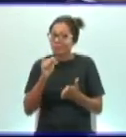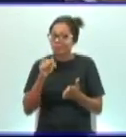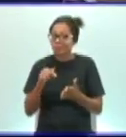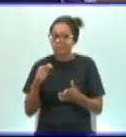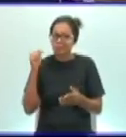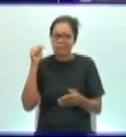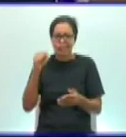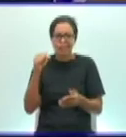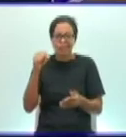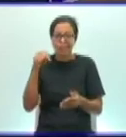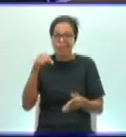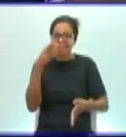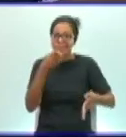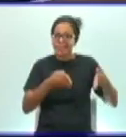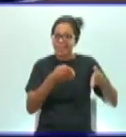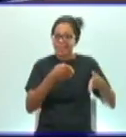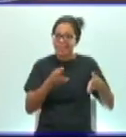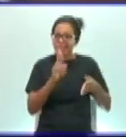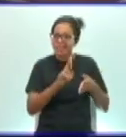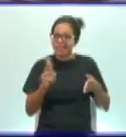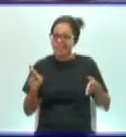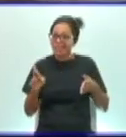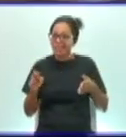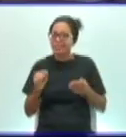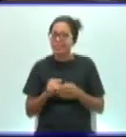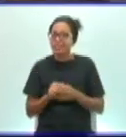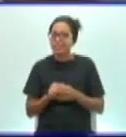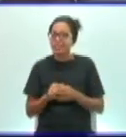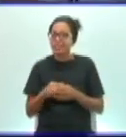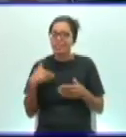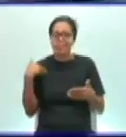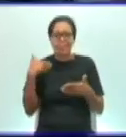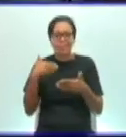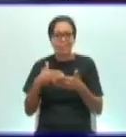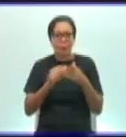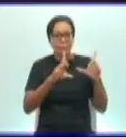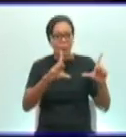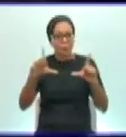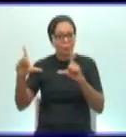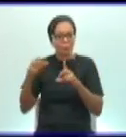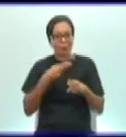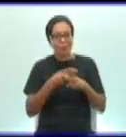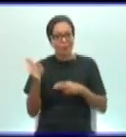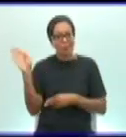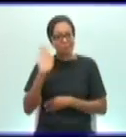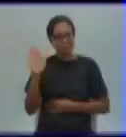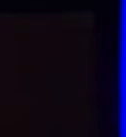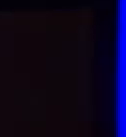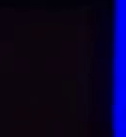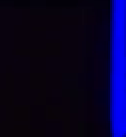en esta etapa de la revolución, pero a través de imágenes históricas. Hasta la próxima.